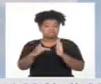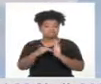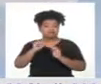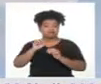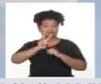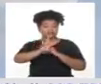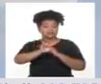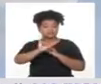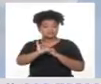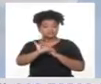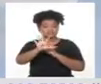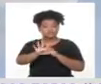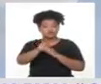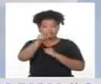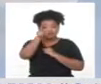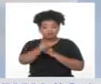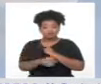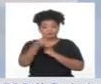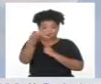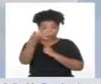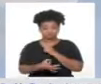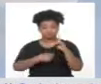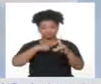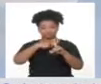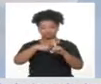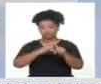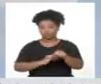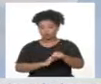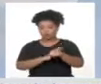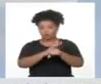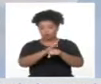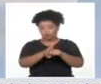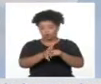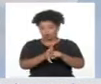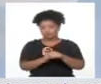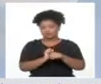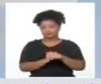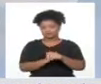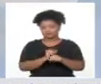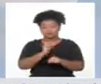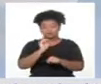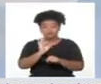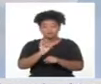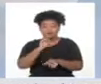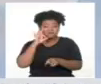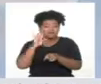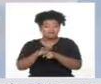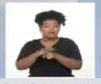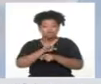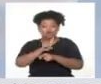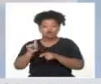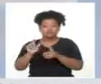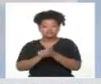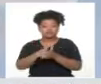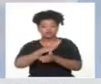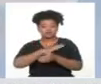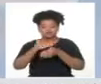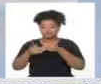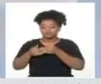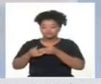119.375 pacientes diagnosticados con COVID-19 desde el inicio de la pandemia,